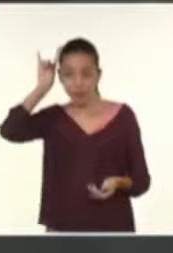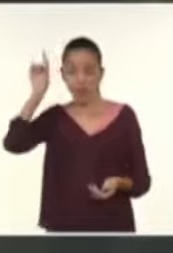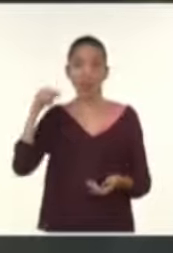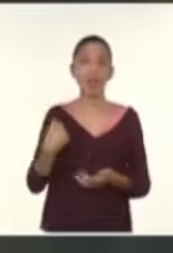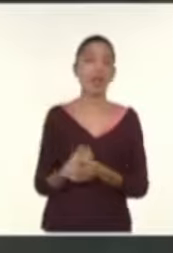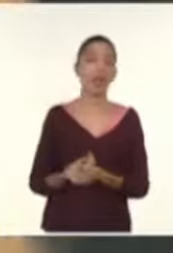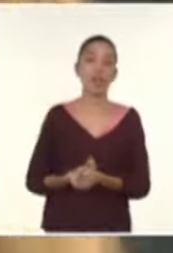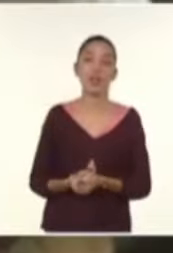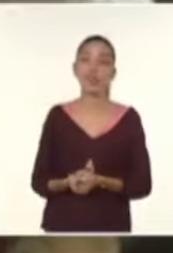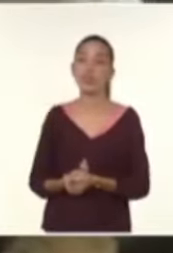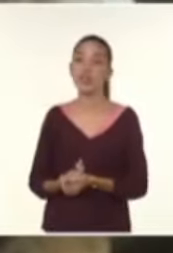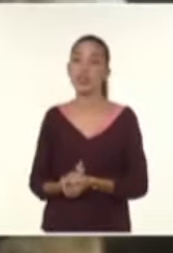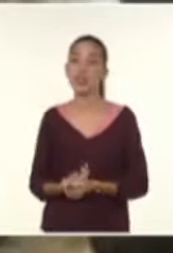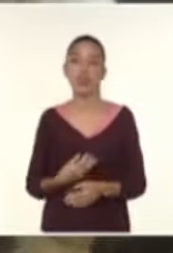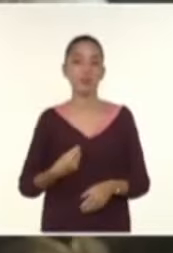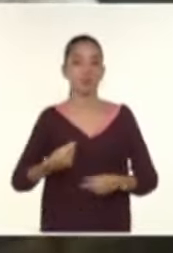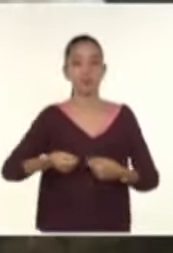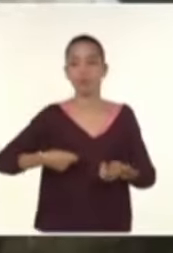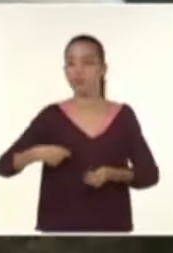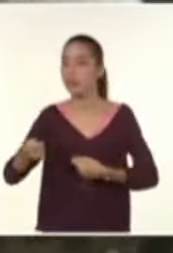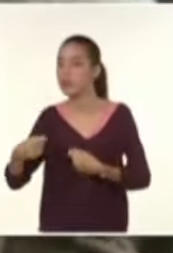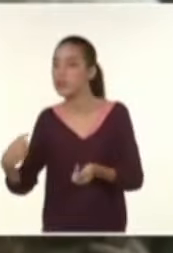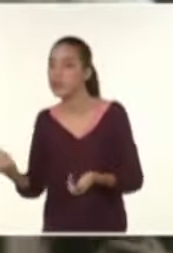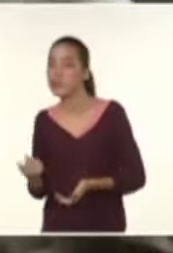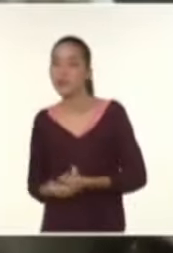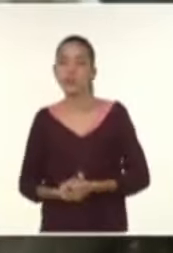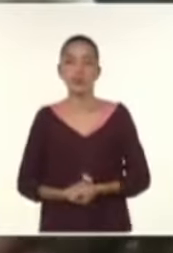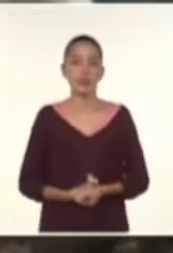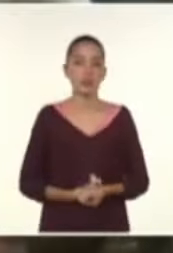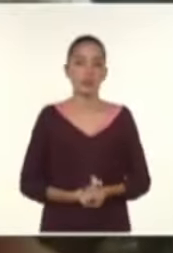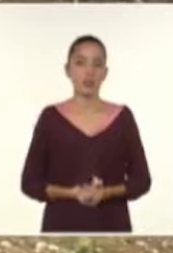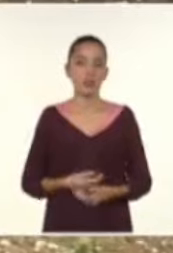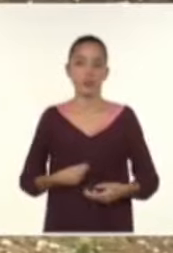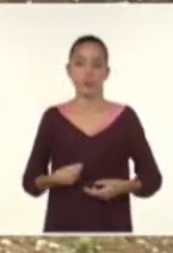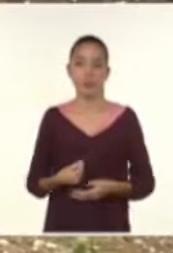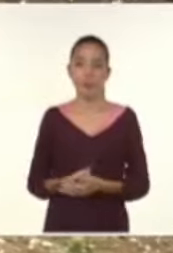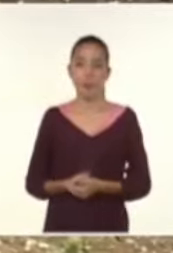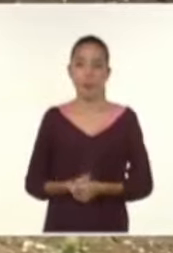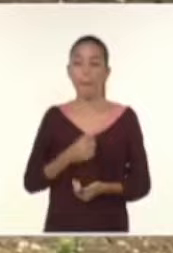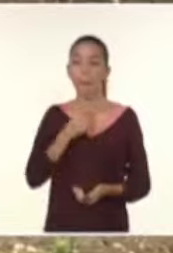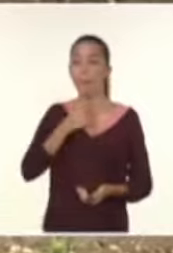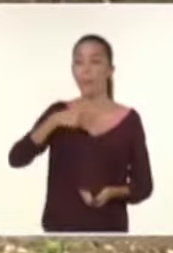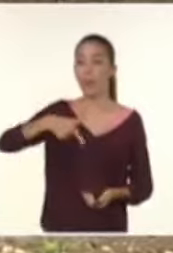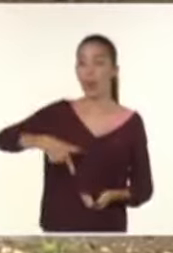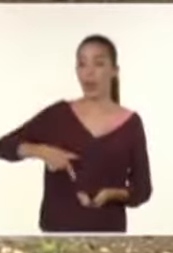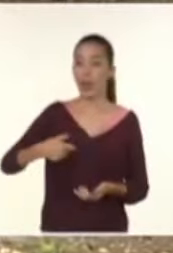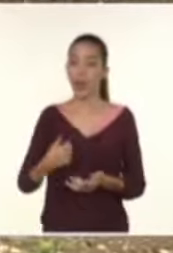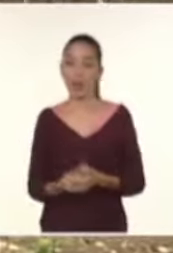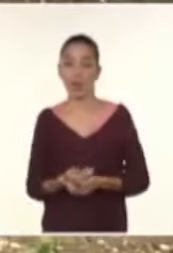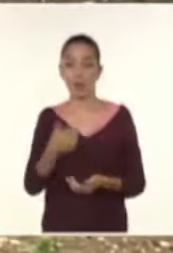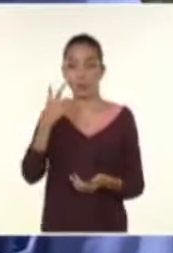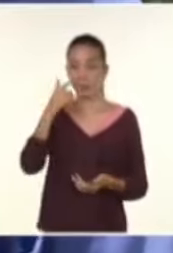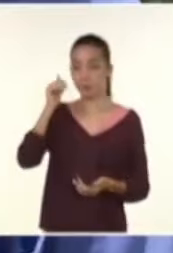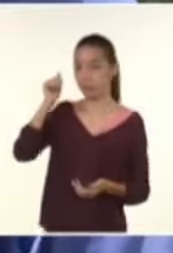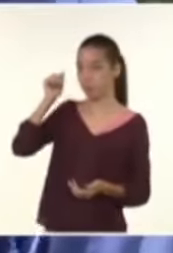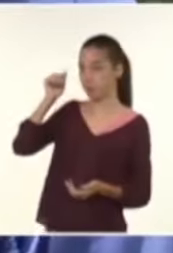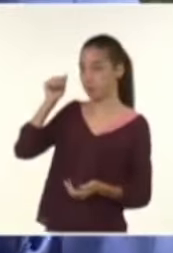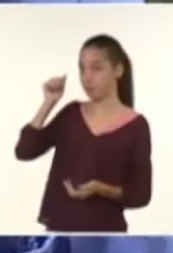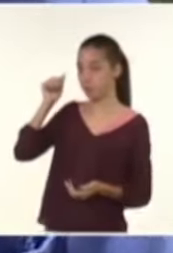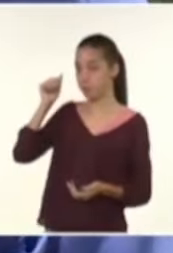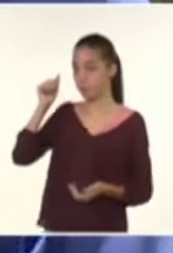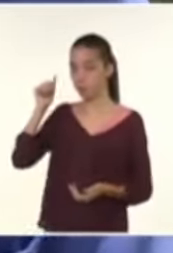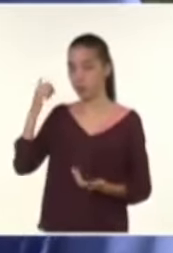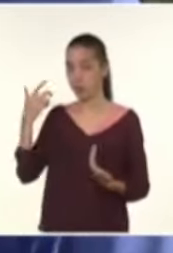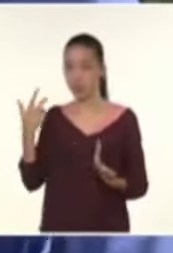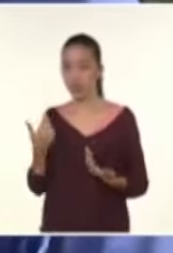lograrlo en medio de carencias es el encadenamiento productivo. Ejemplo, la finca La Elia, dedicada a la ceba terminal. De